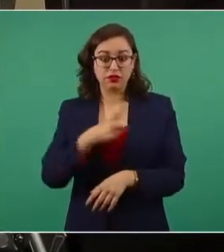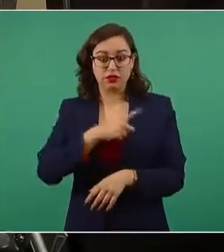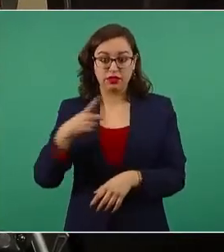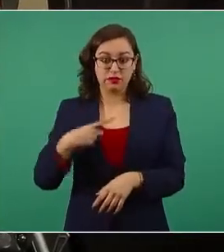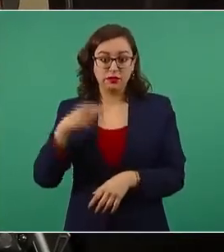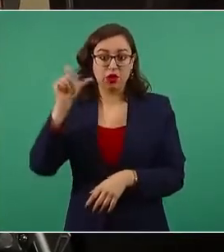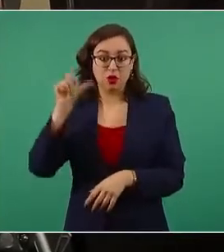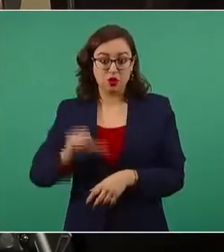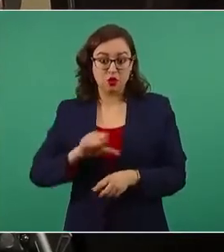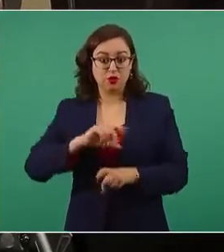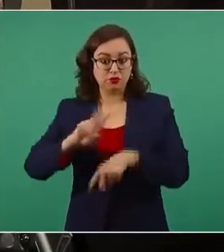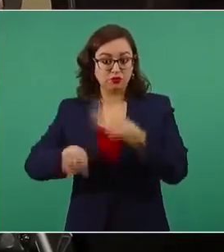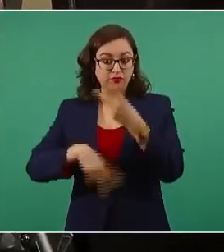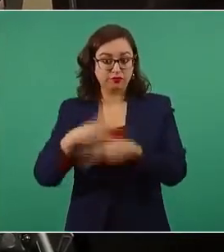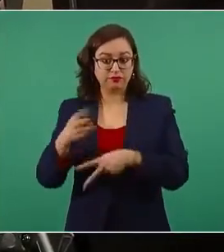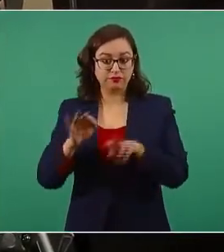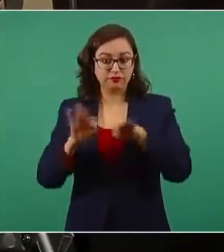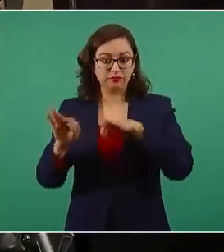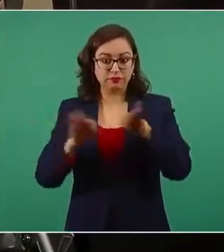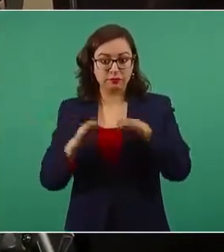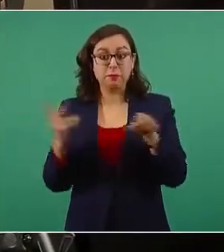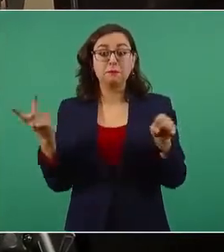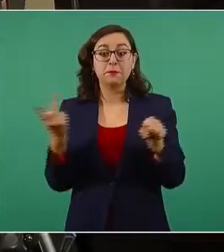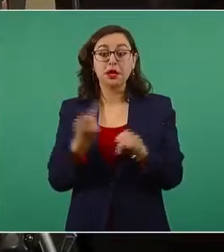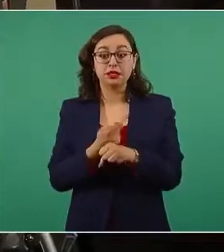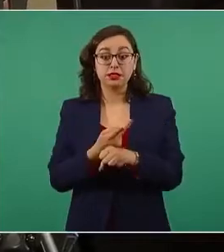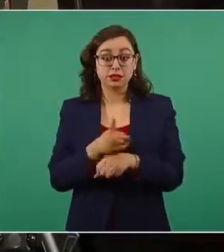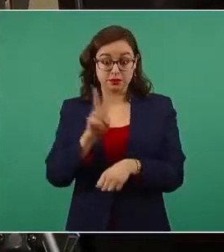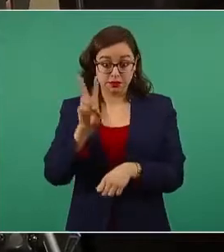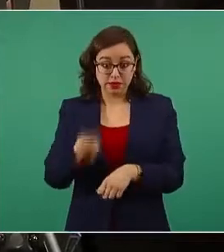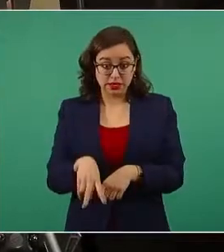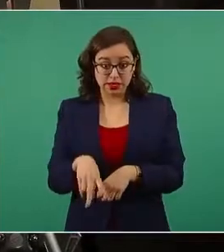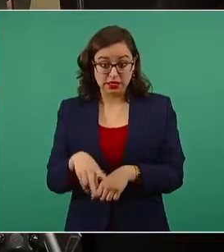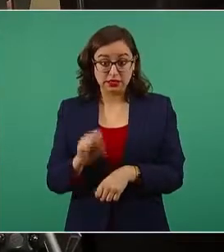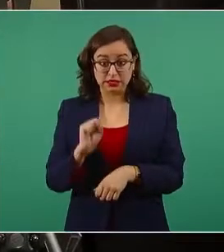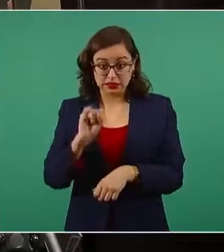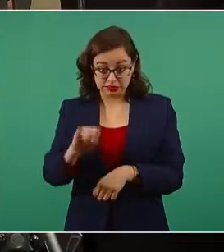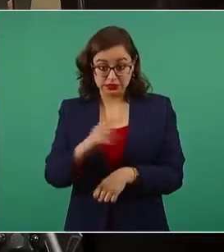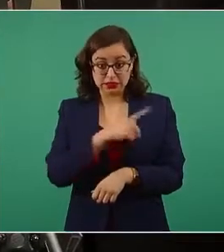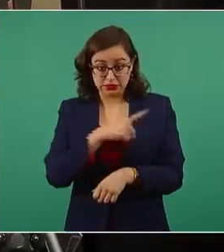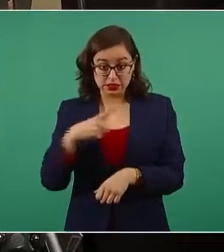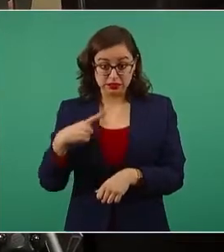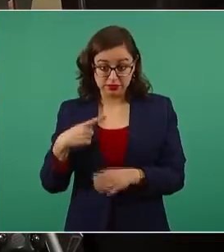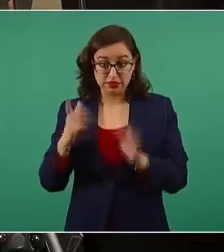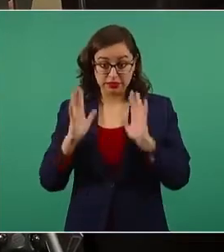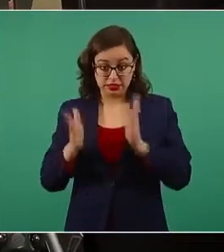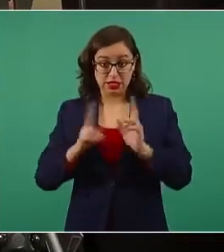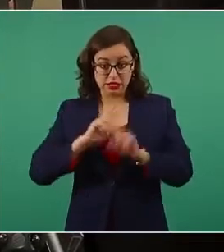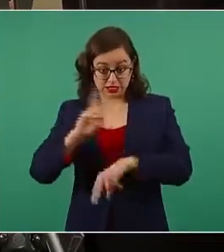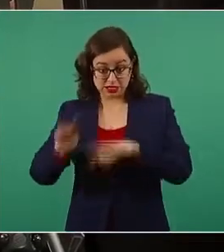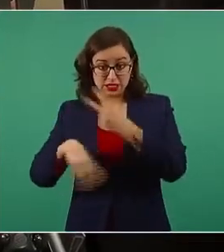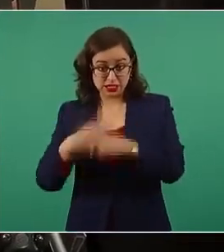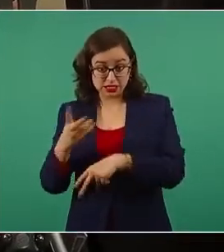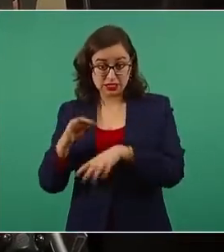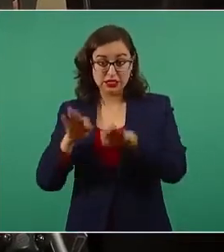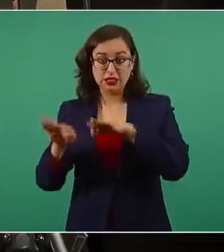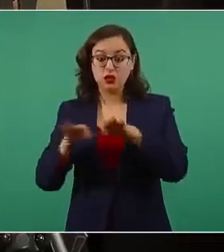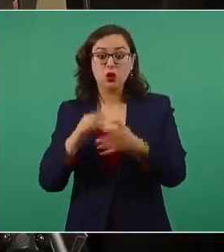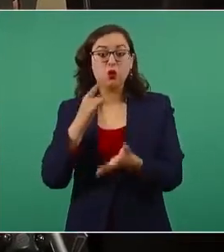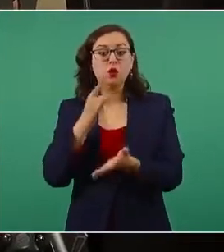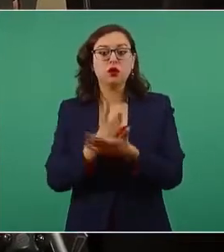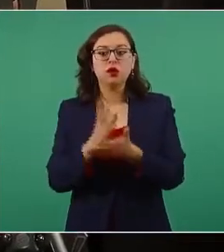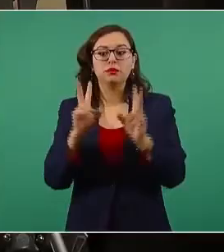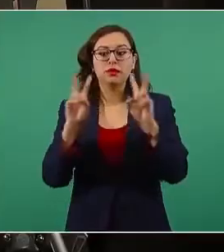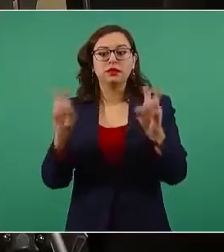hoy. Quisieran saber ellos si esto es cierto, porque hacen la mención de que solamente son el personal